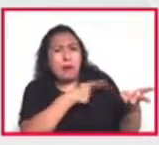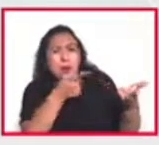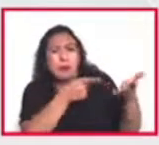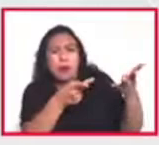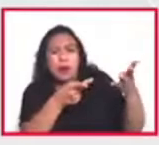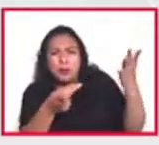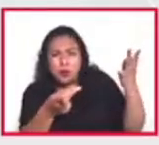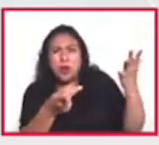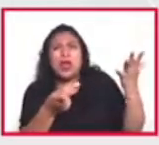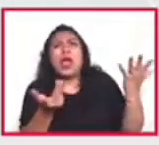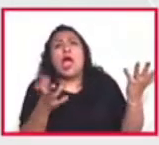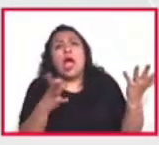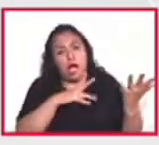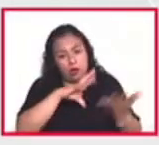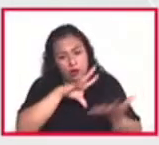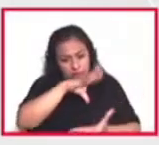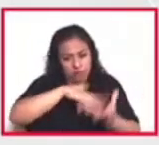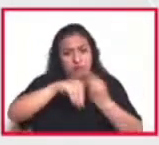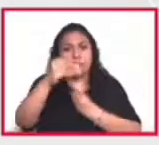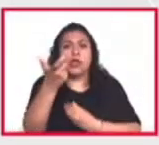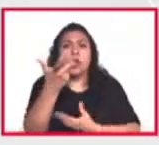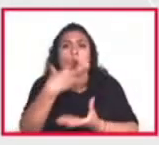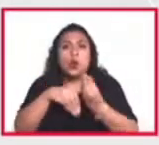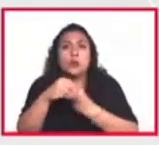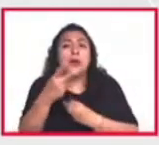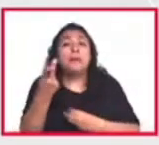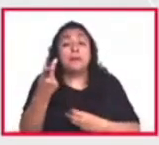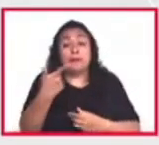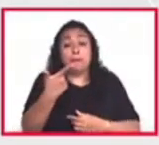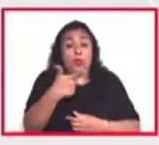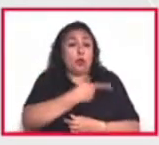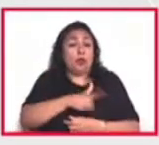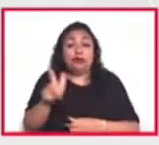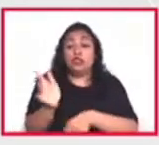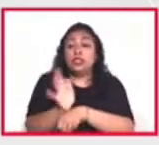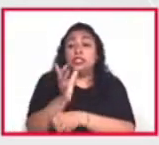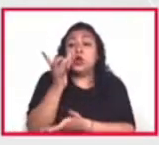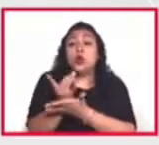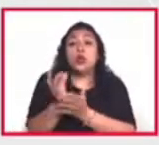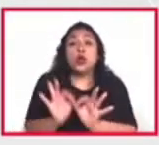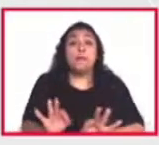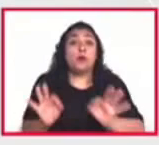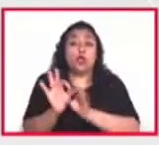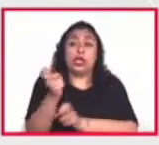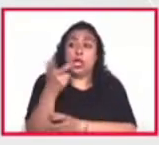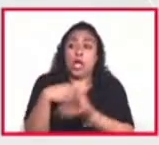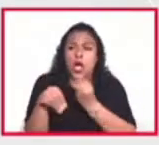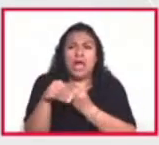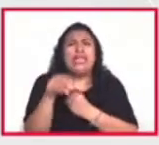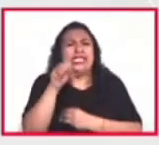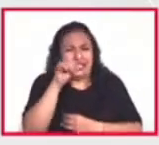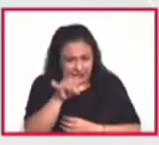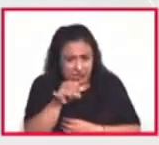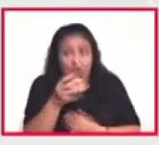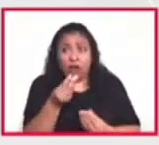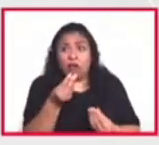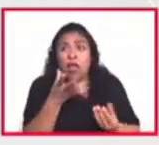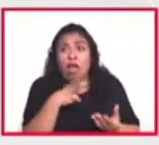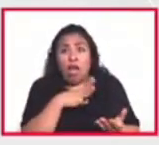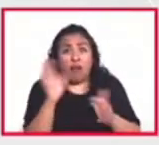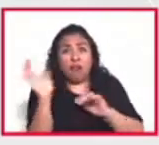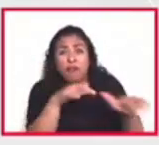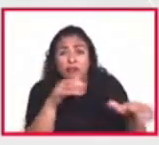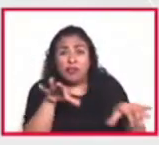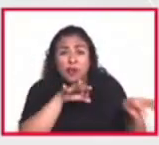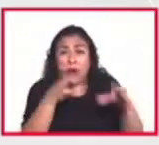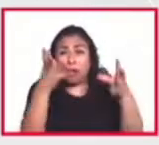la pobreza económica. Pero no me gusta hablar del cine solamente como si fuese una fuerza económica, que lo es, que le da de comer a decenas de miles